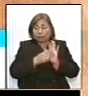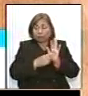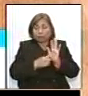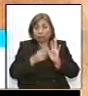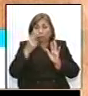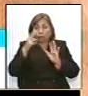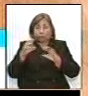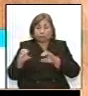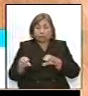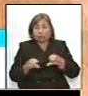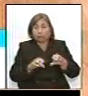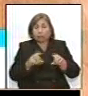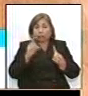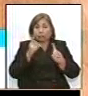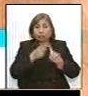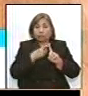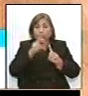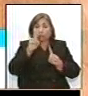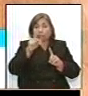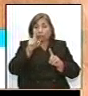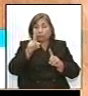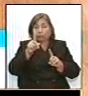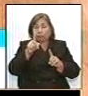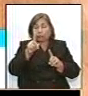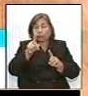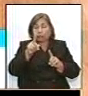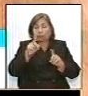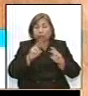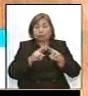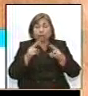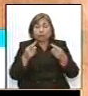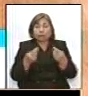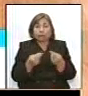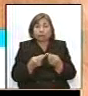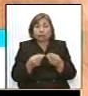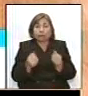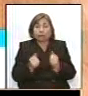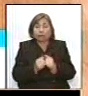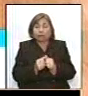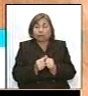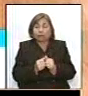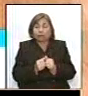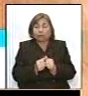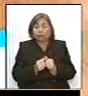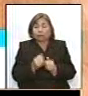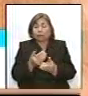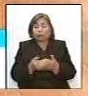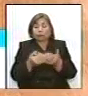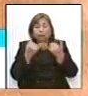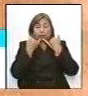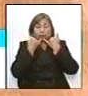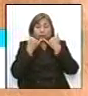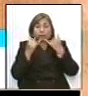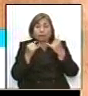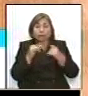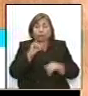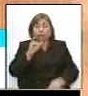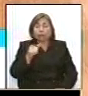dos actividades. Una el día 21, una reunión consigna el informe en Nuevo